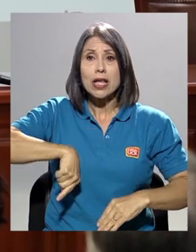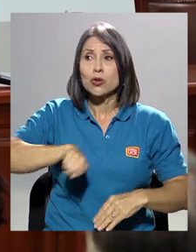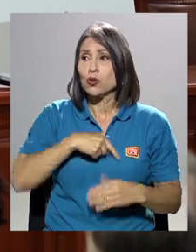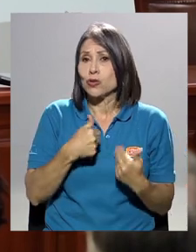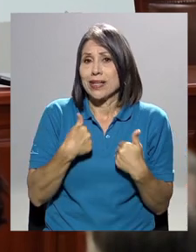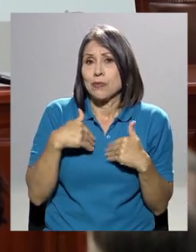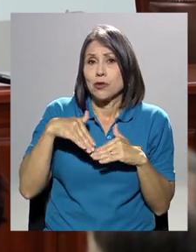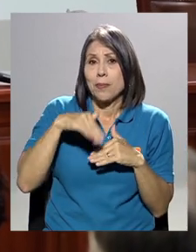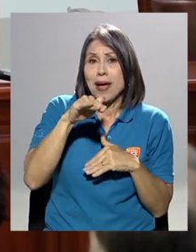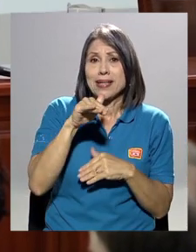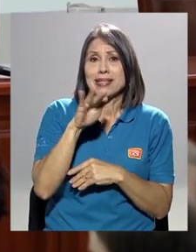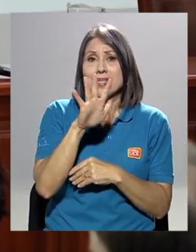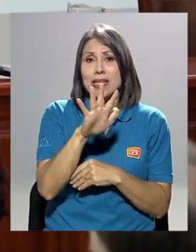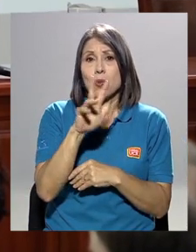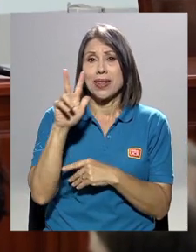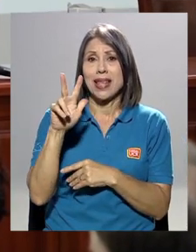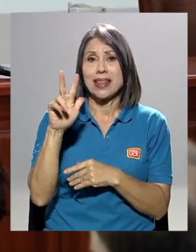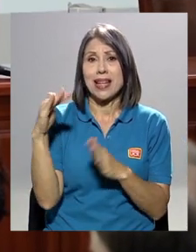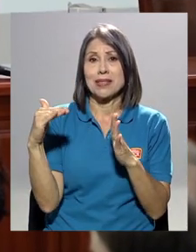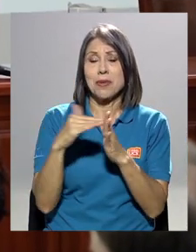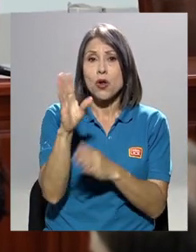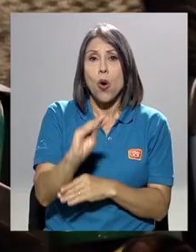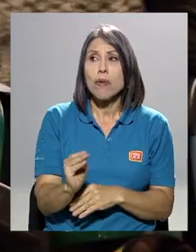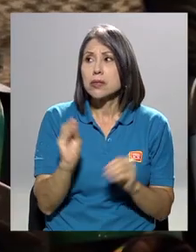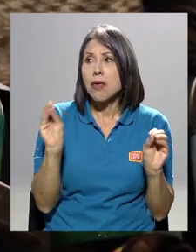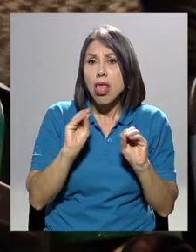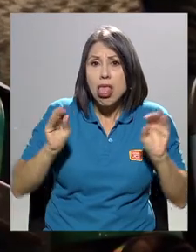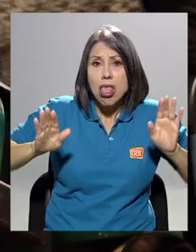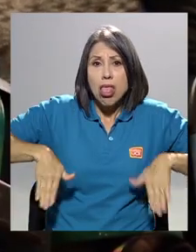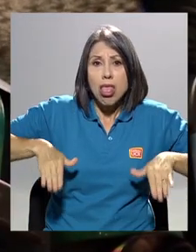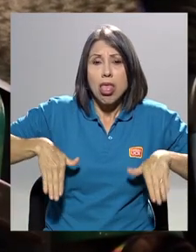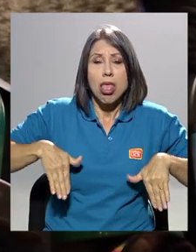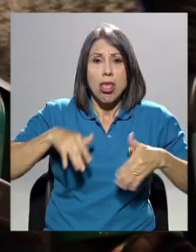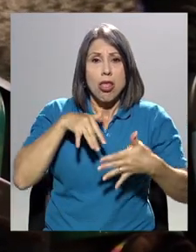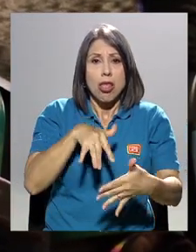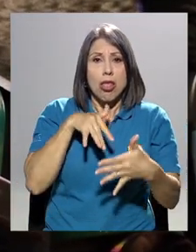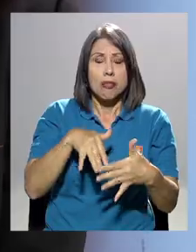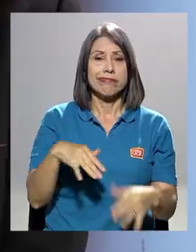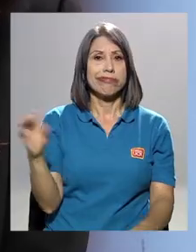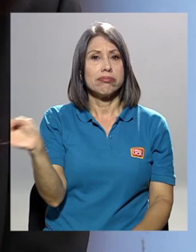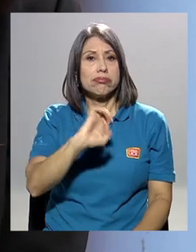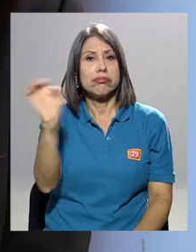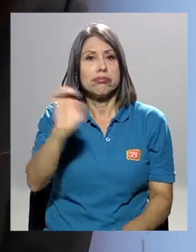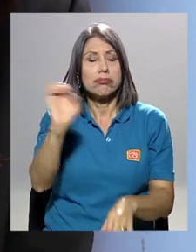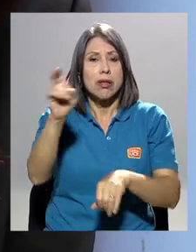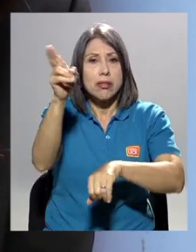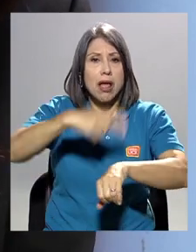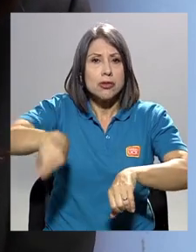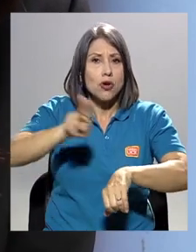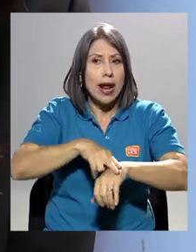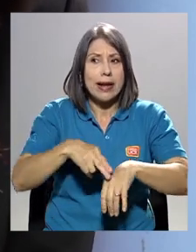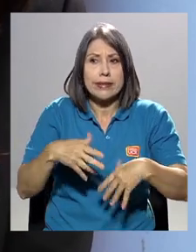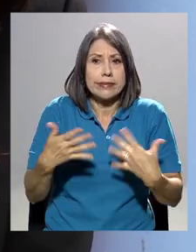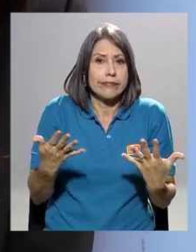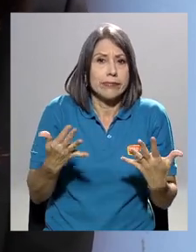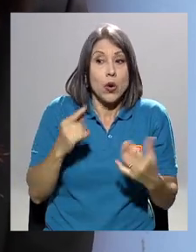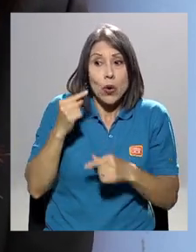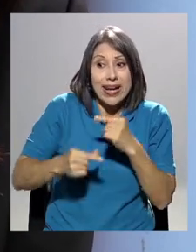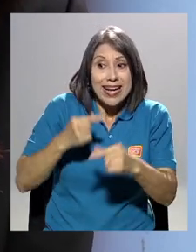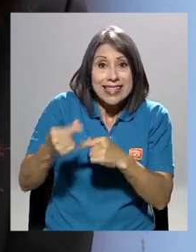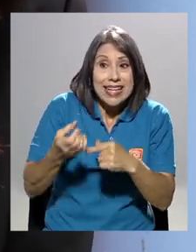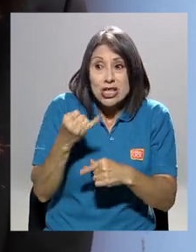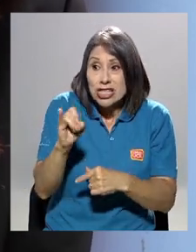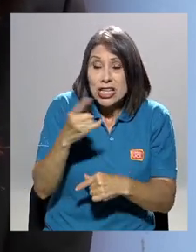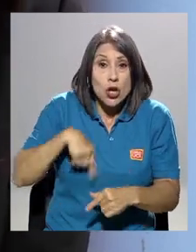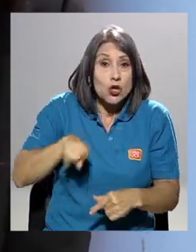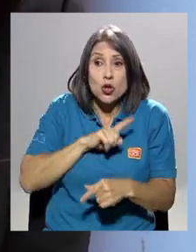mil jóvenes fuera del sistema educativo, lo cual es una emergencia nacional porque es una, prácticamente una generación que si no